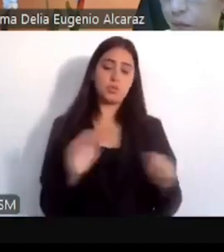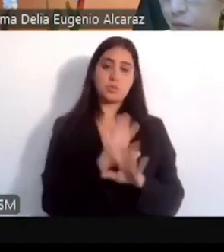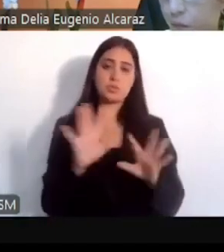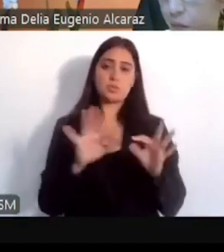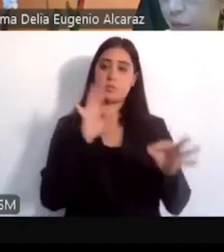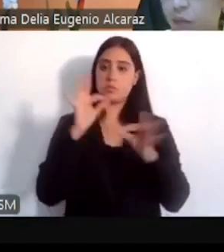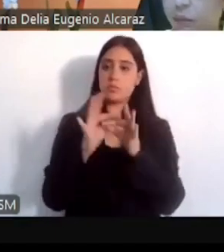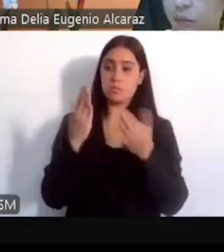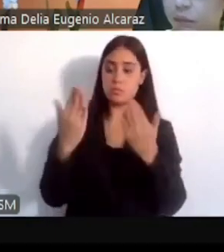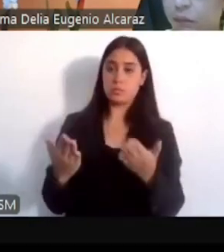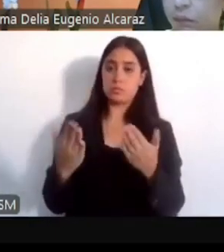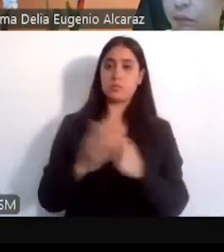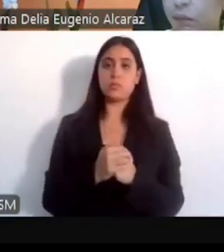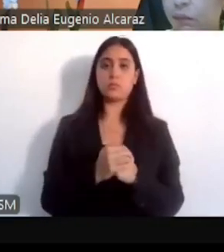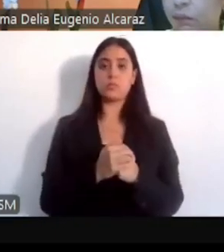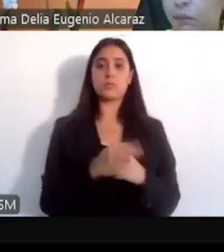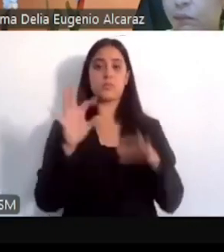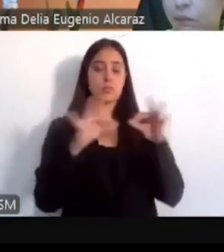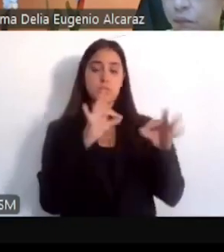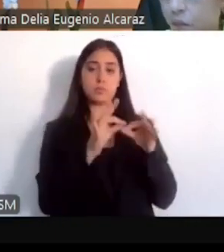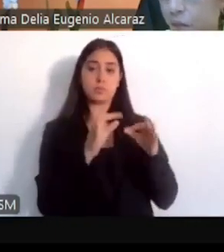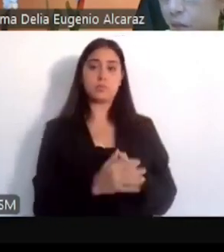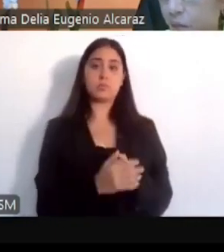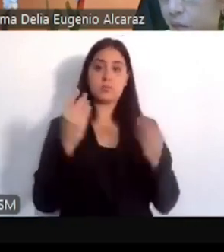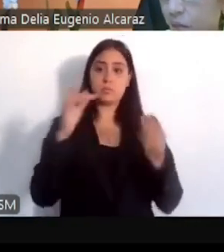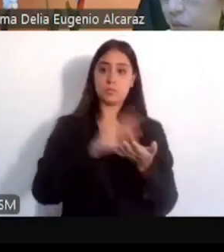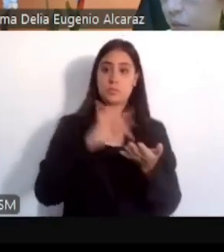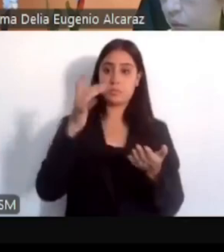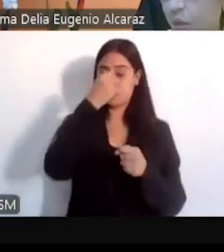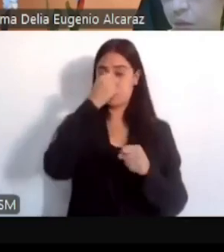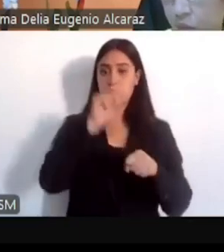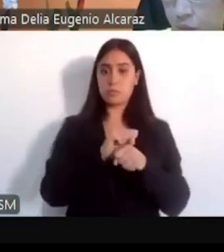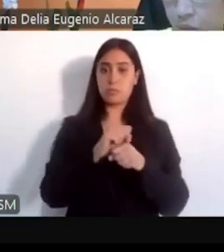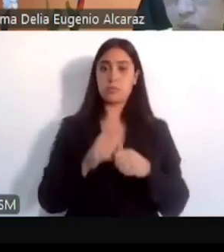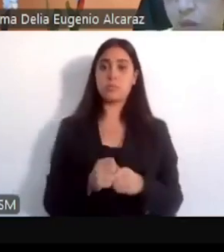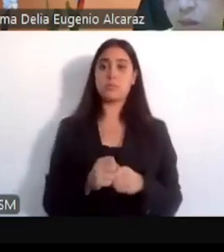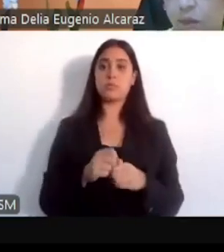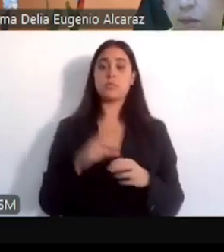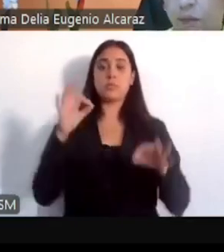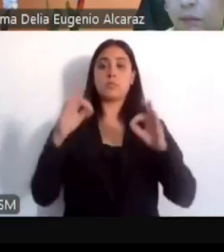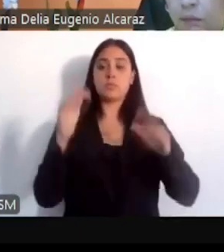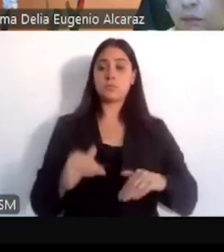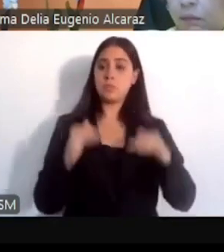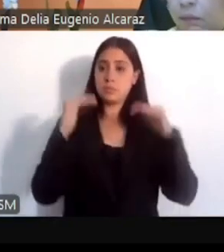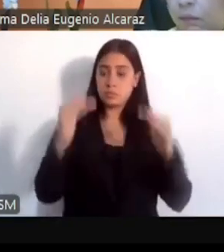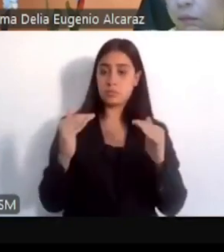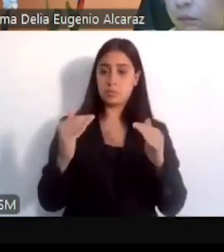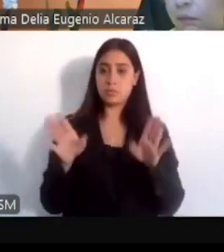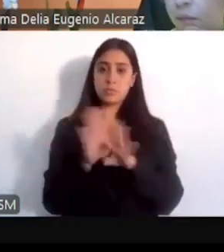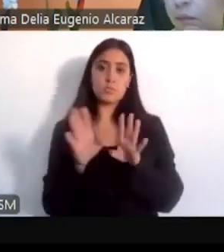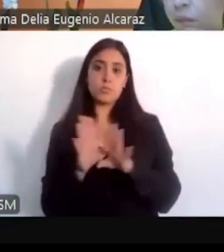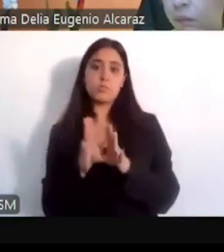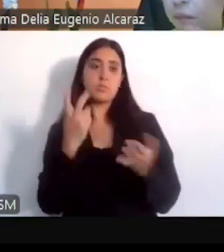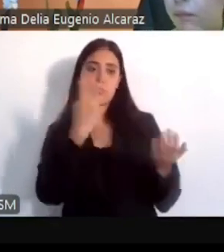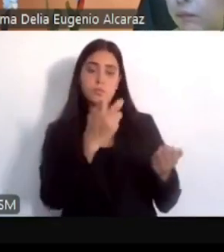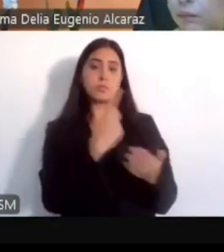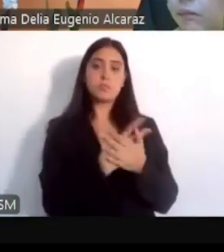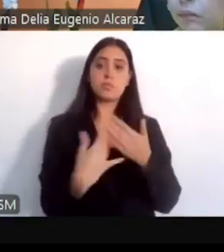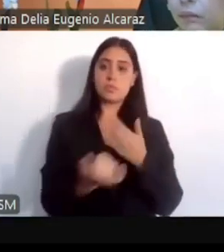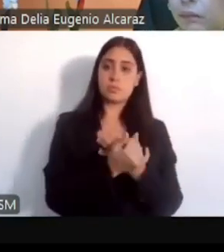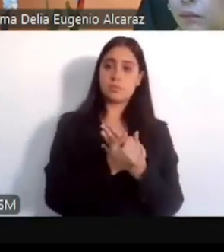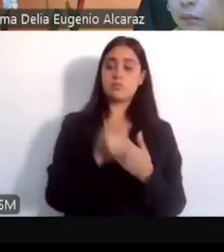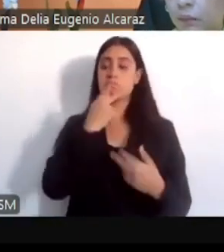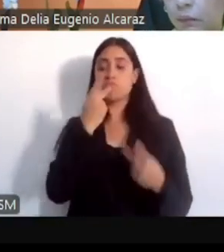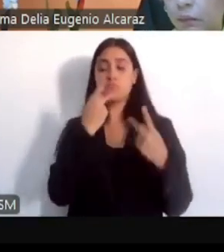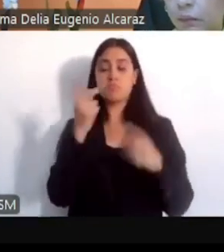magistrada presidenta magistradas magistrados Gracias secretario magistradas magistrados está nuestra consideración el proyecto del que se ha dado